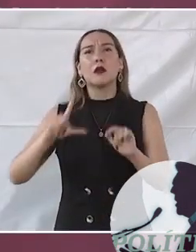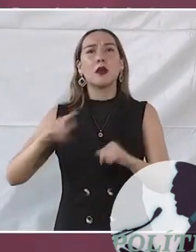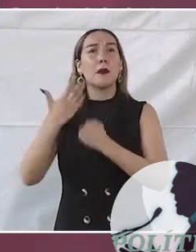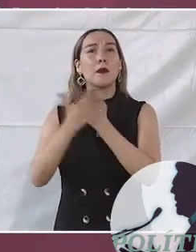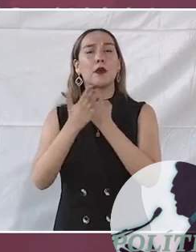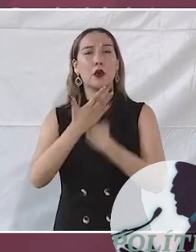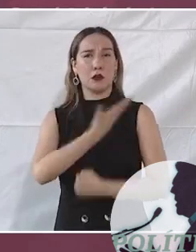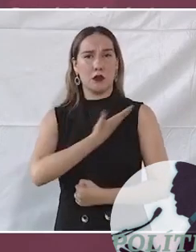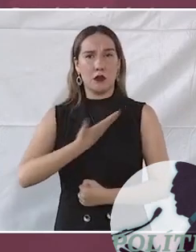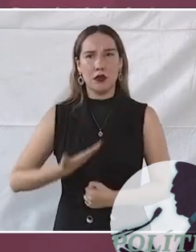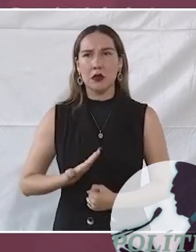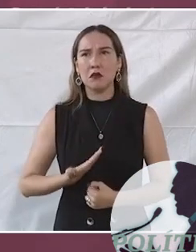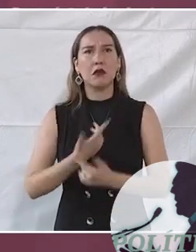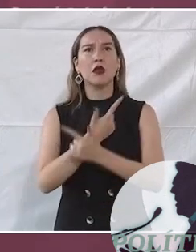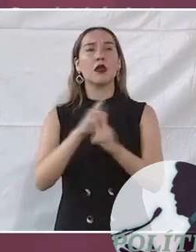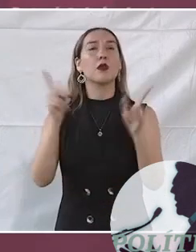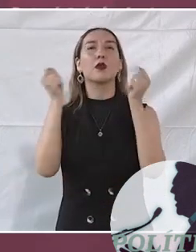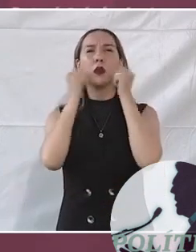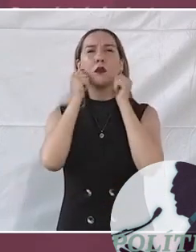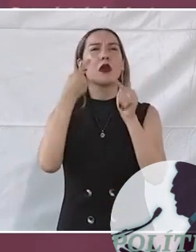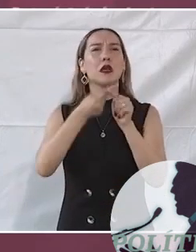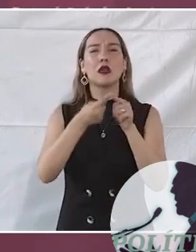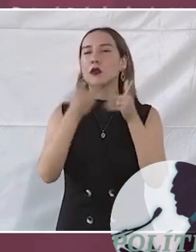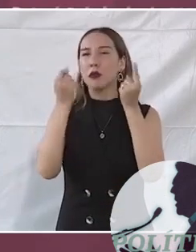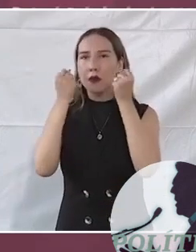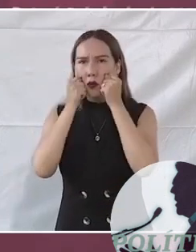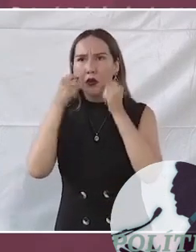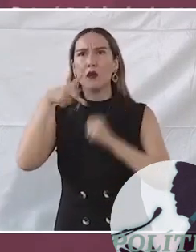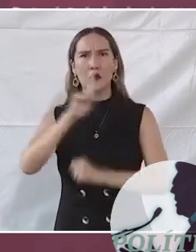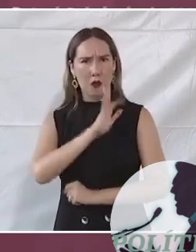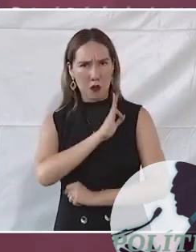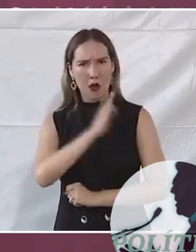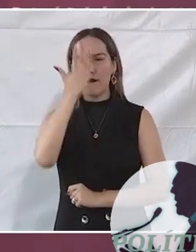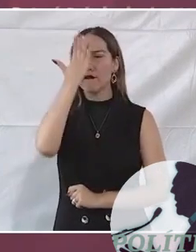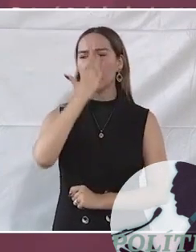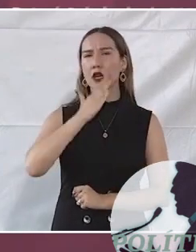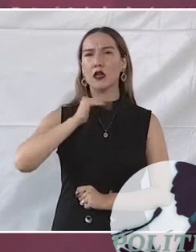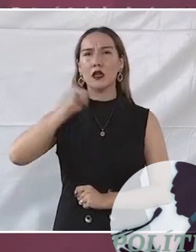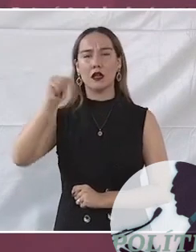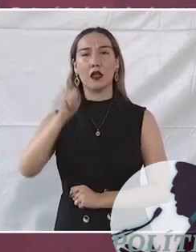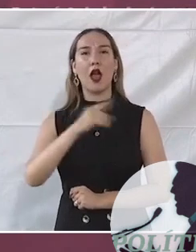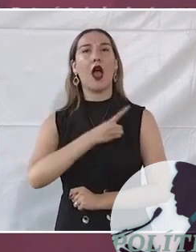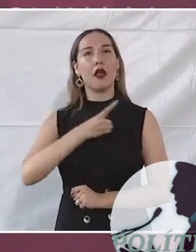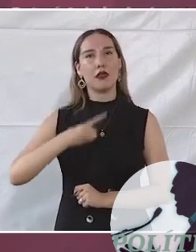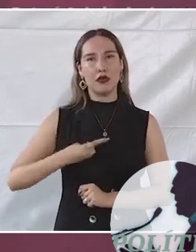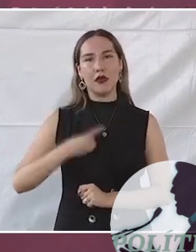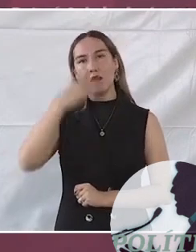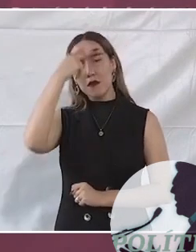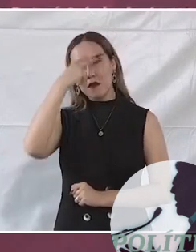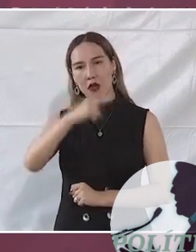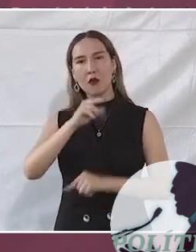tiene capacidad. Los conozco. Y van a garantizar continuidad con cambio.